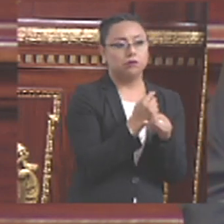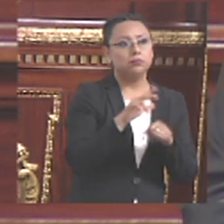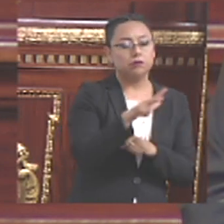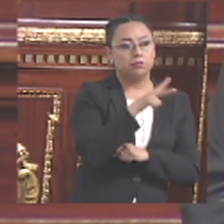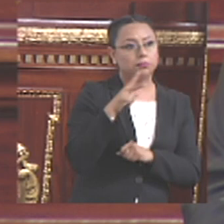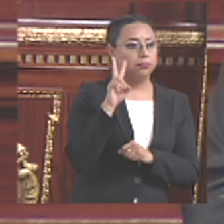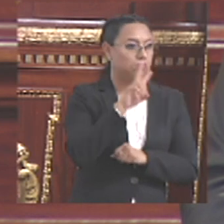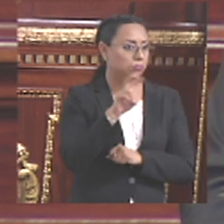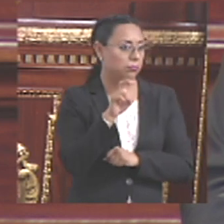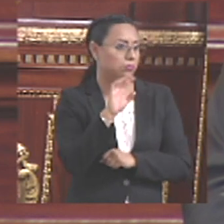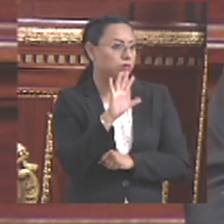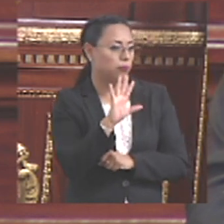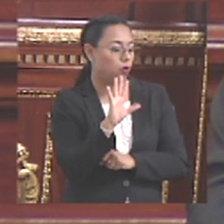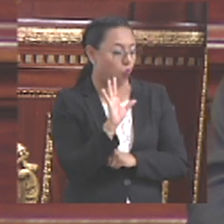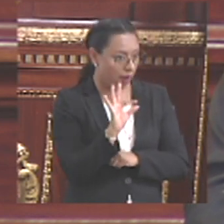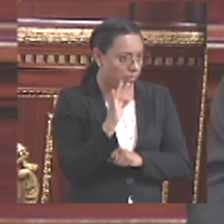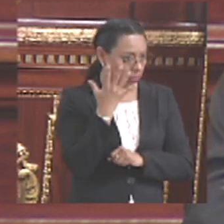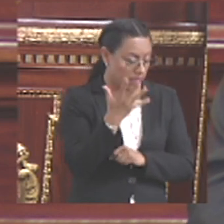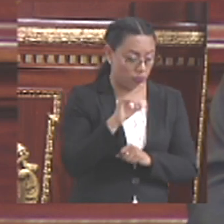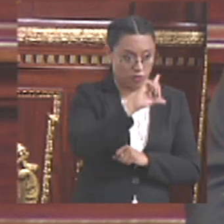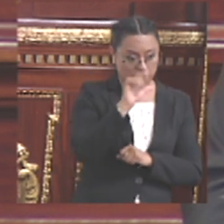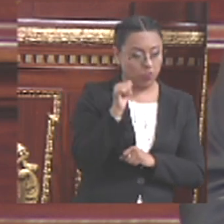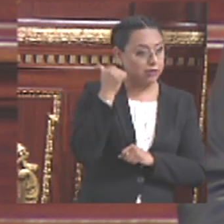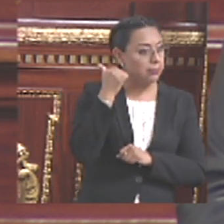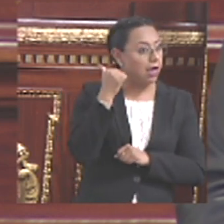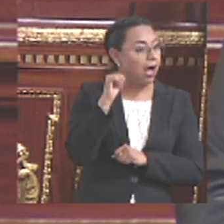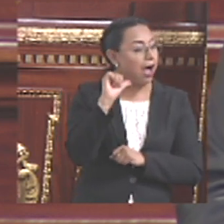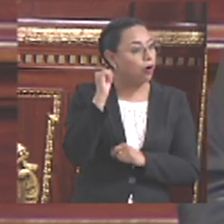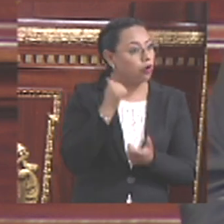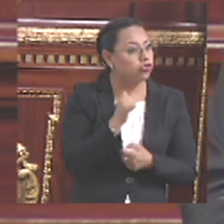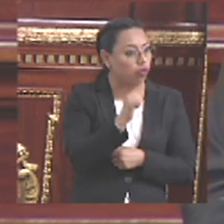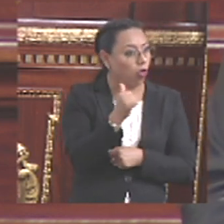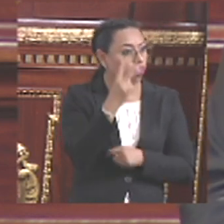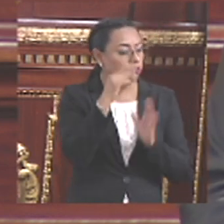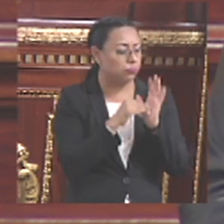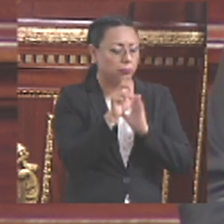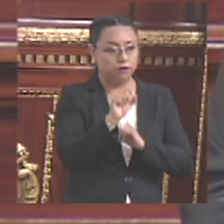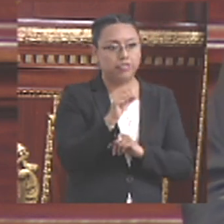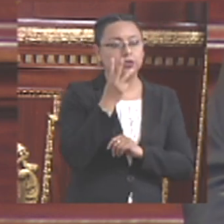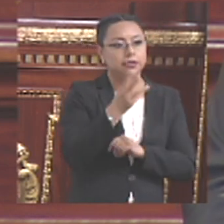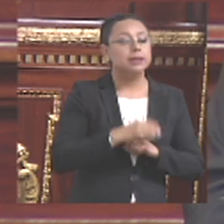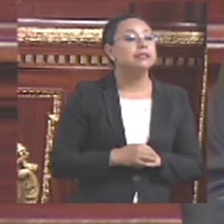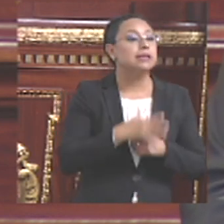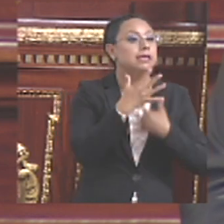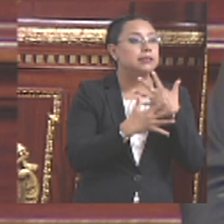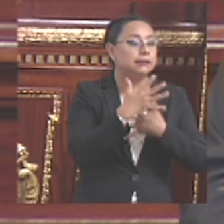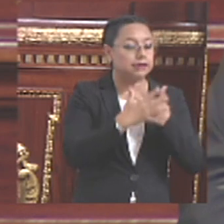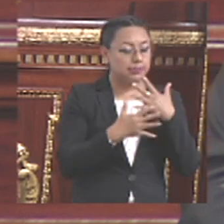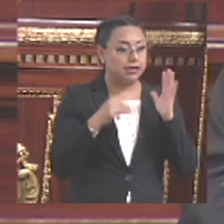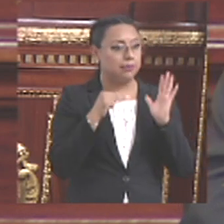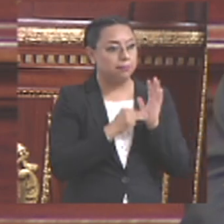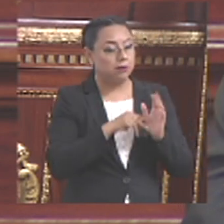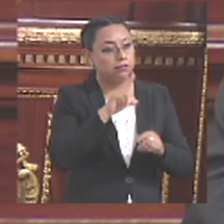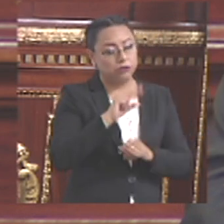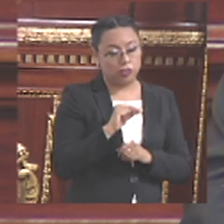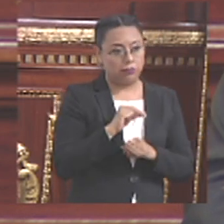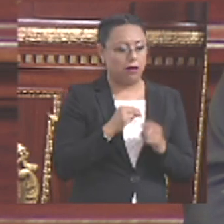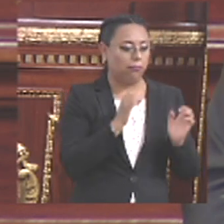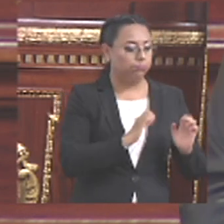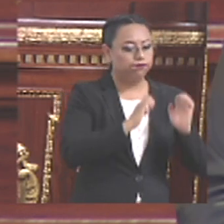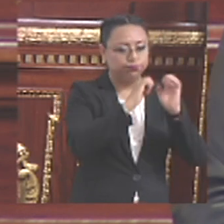y para agosto del 2023 se han intervenido 15,080 inmuebles, es decir, faltan por